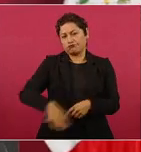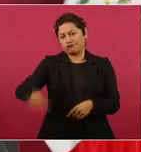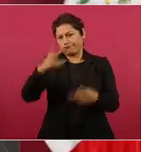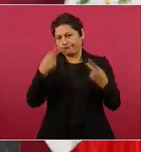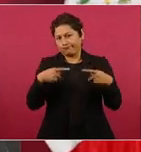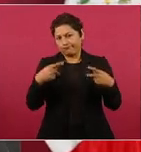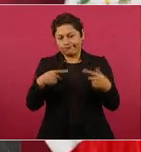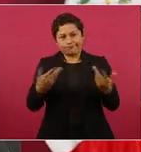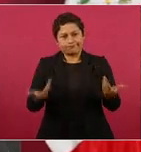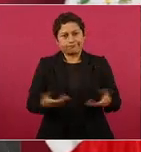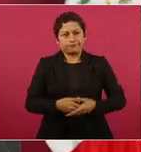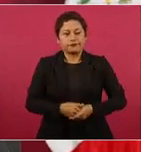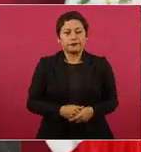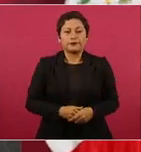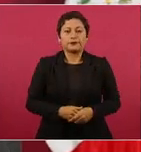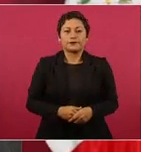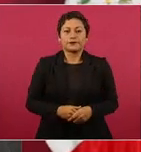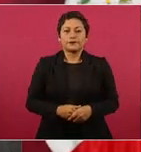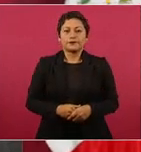También